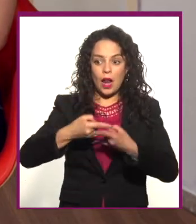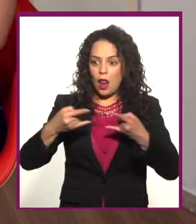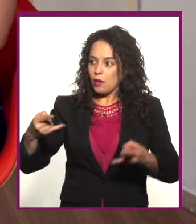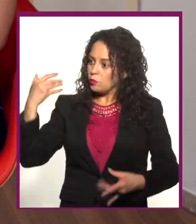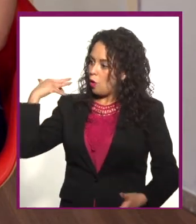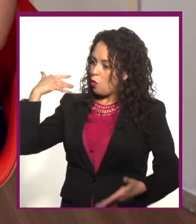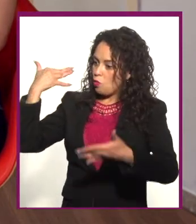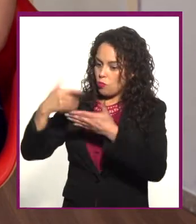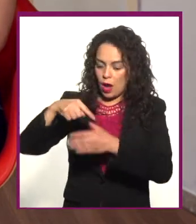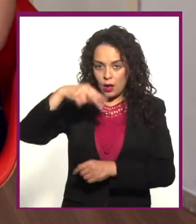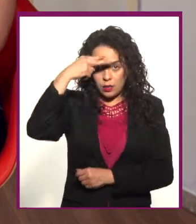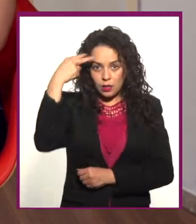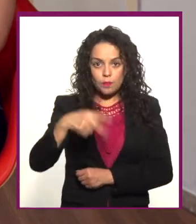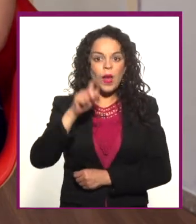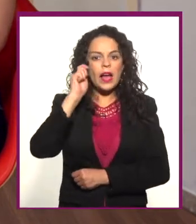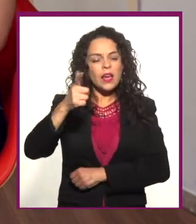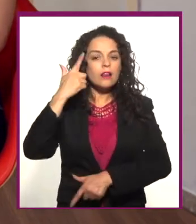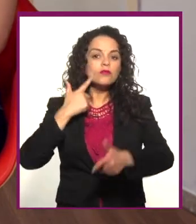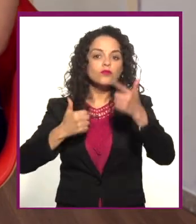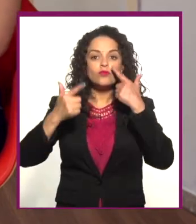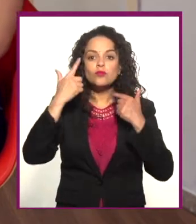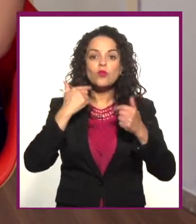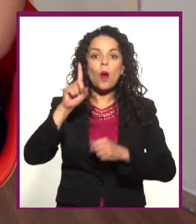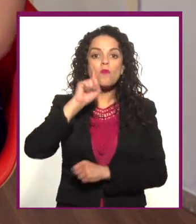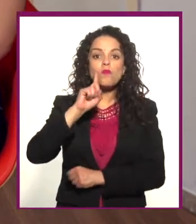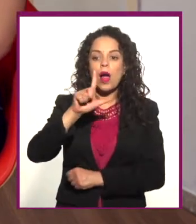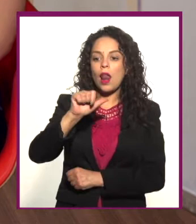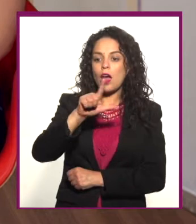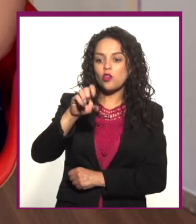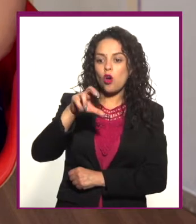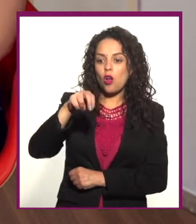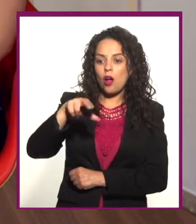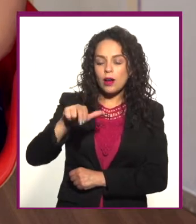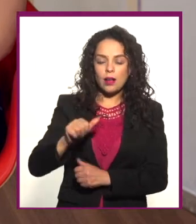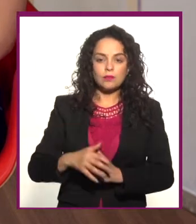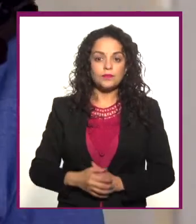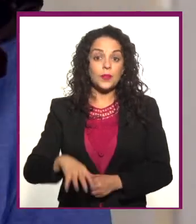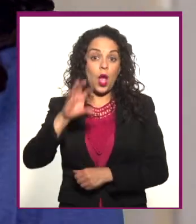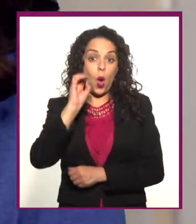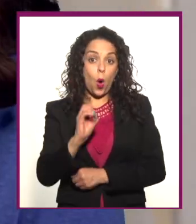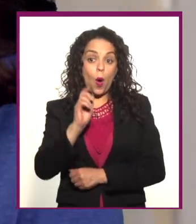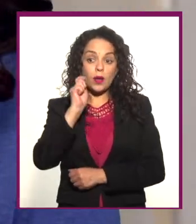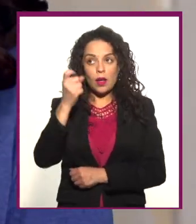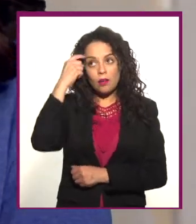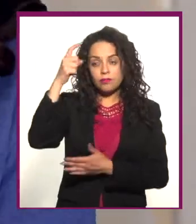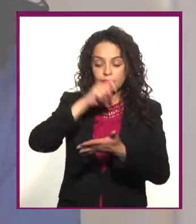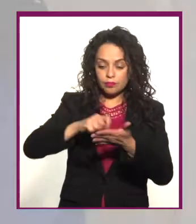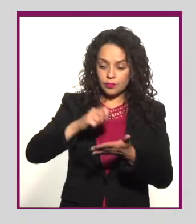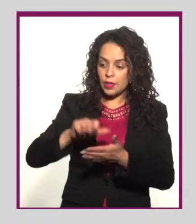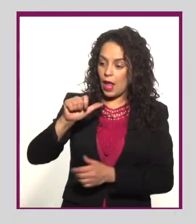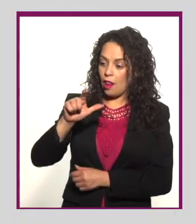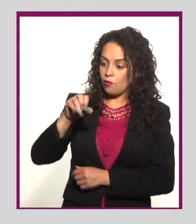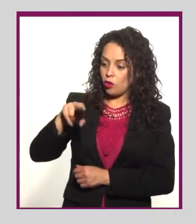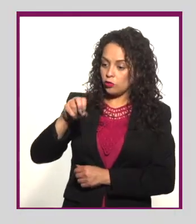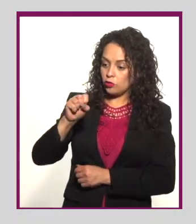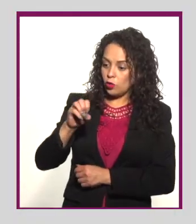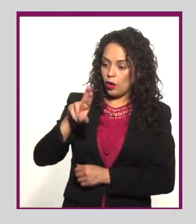primera vez en toda la historia de México el llanto de la famosísima Llorona. O bien, Alfonso